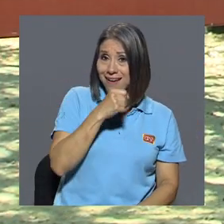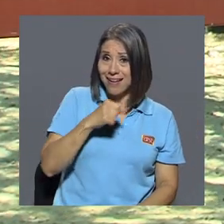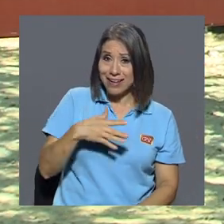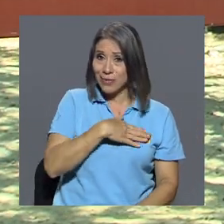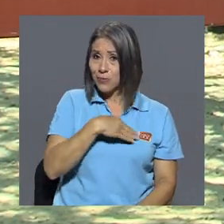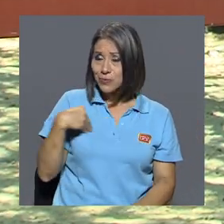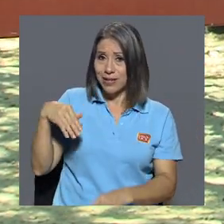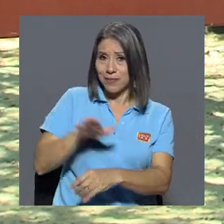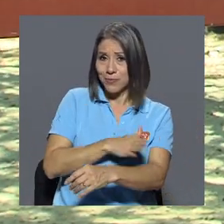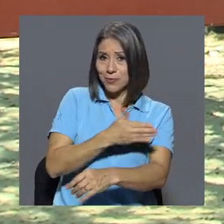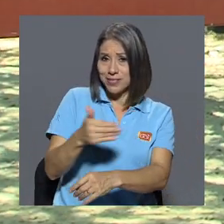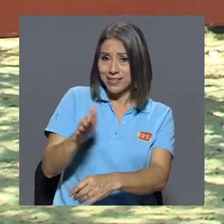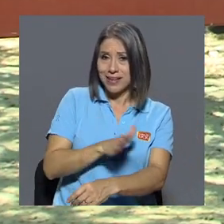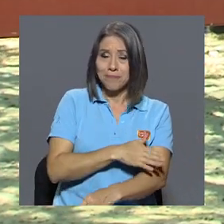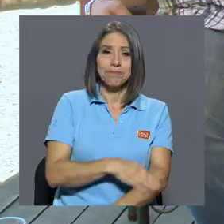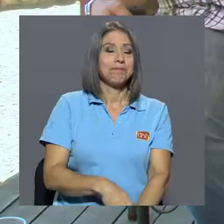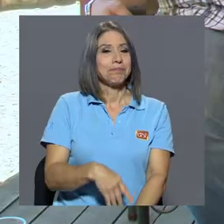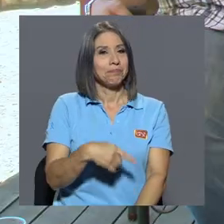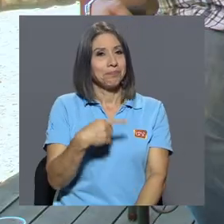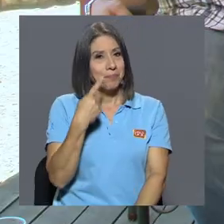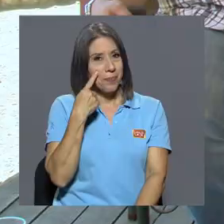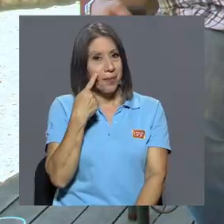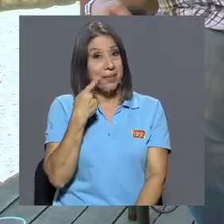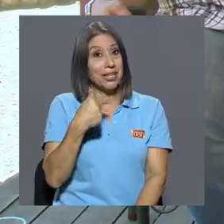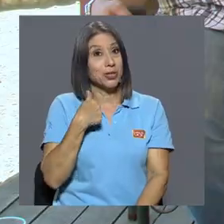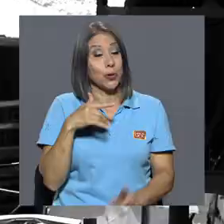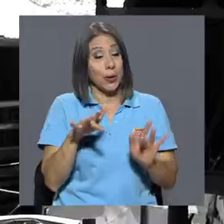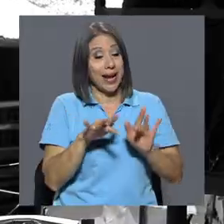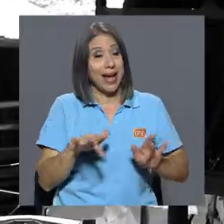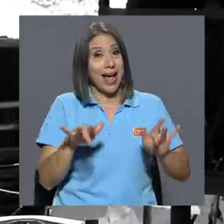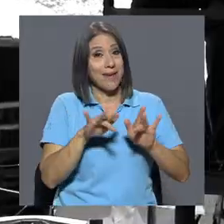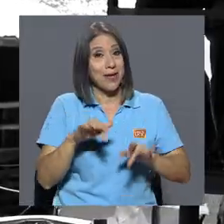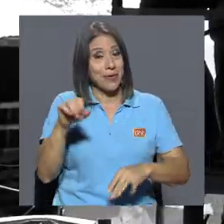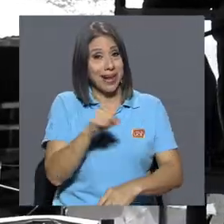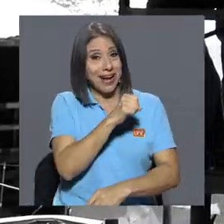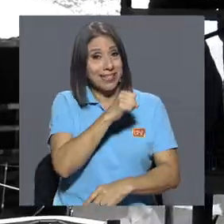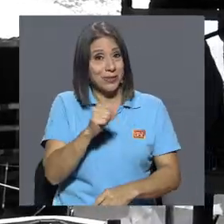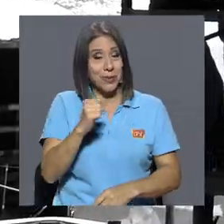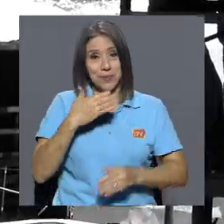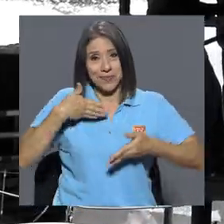la música? Mire, grabé una canción que la tienen mis hijos,